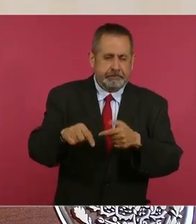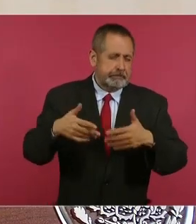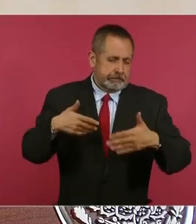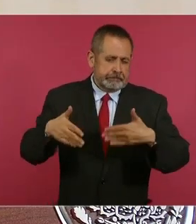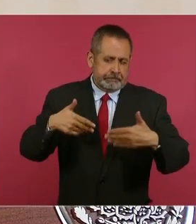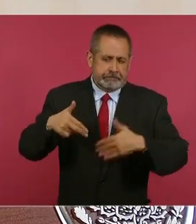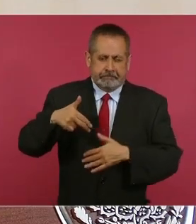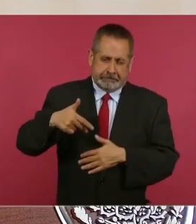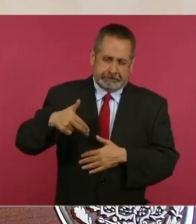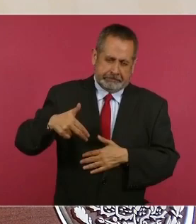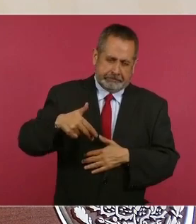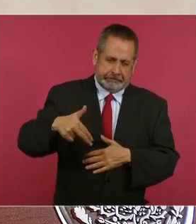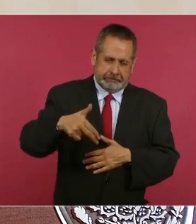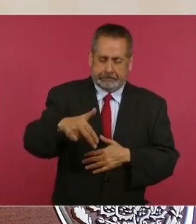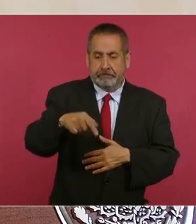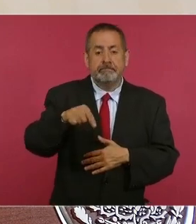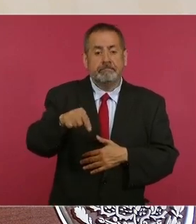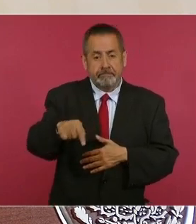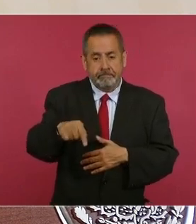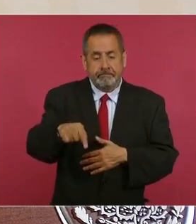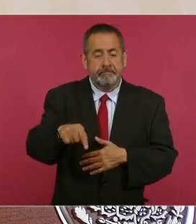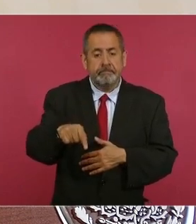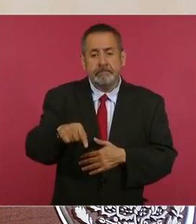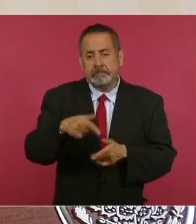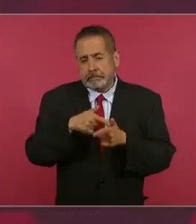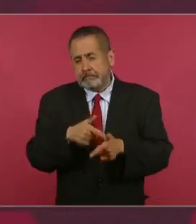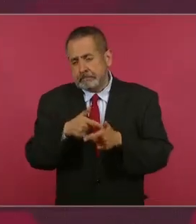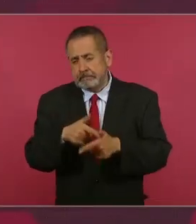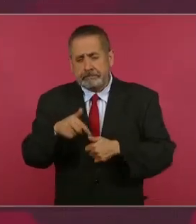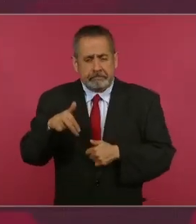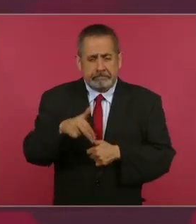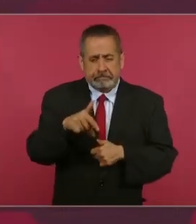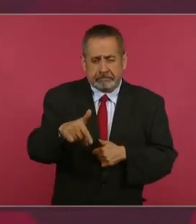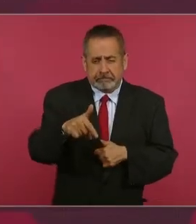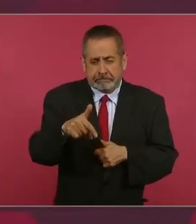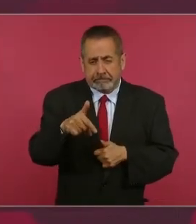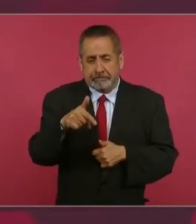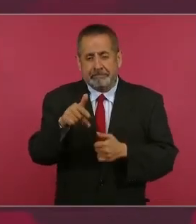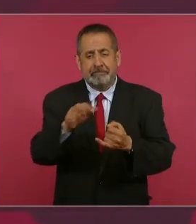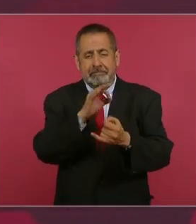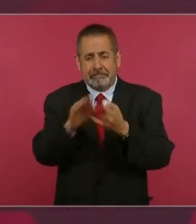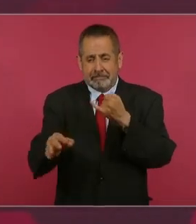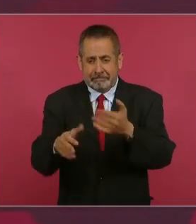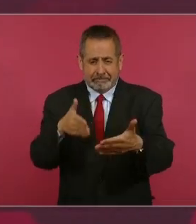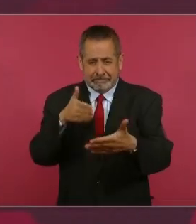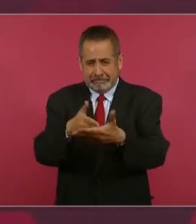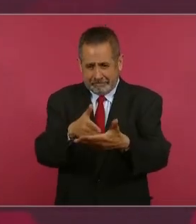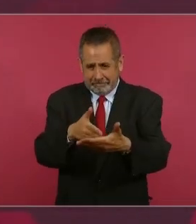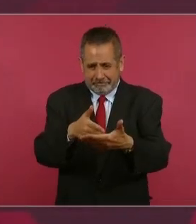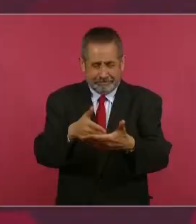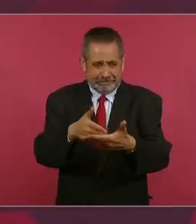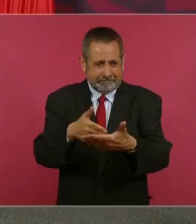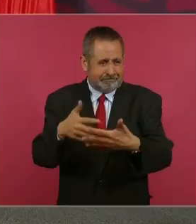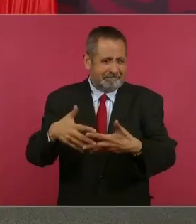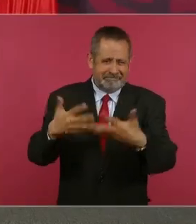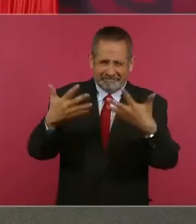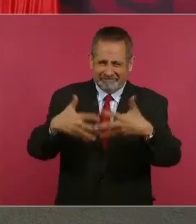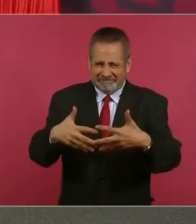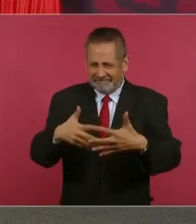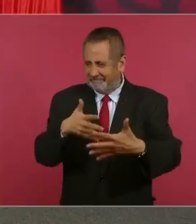caminando a pie, seguimos caminando y llegamos al último tape,